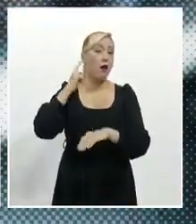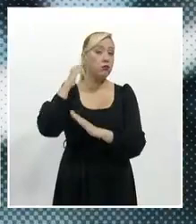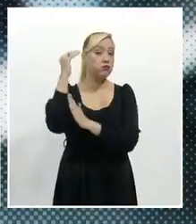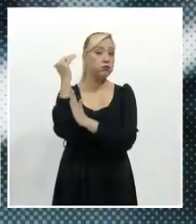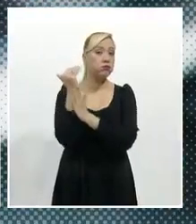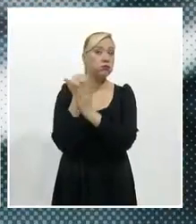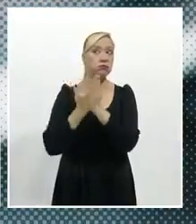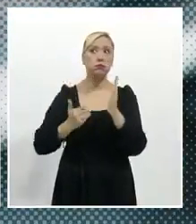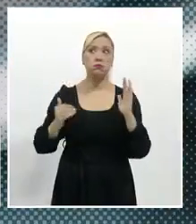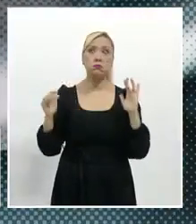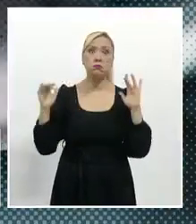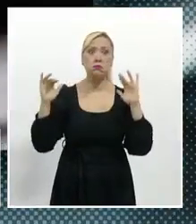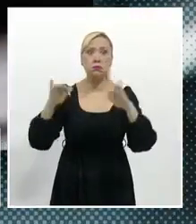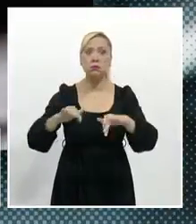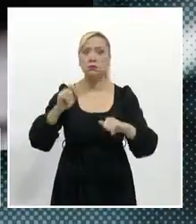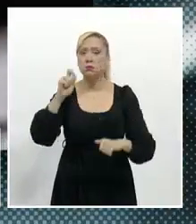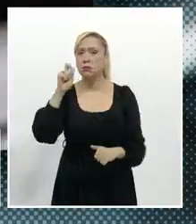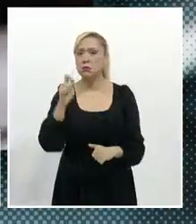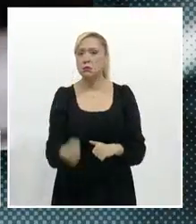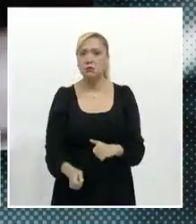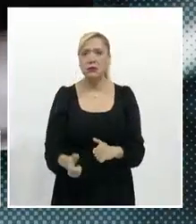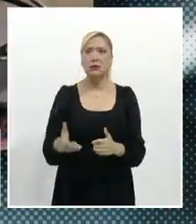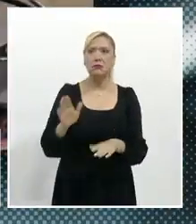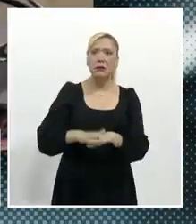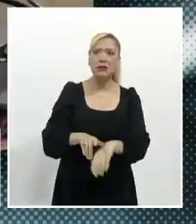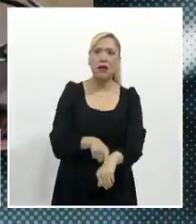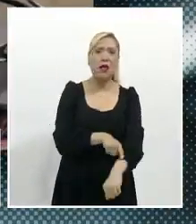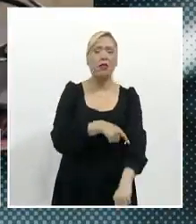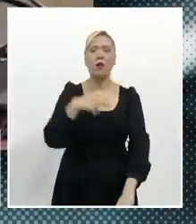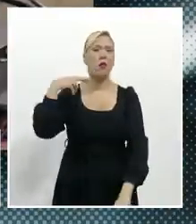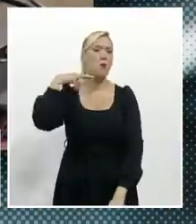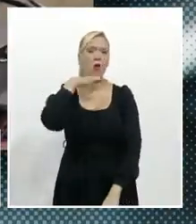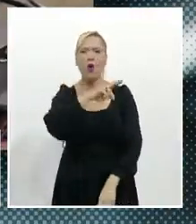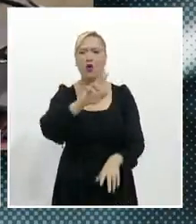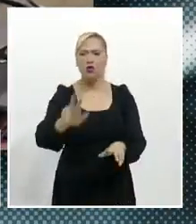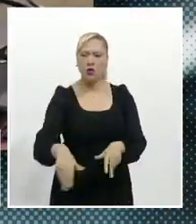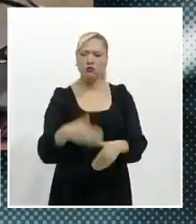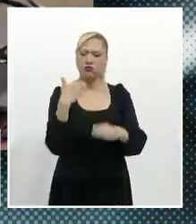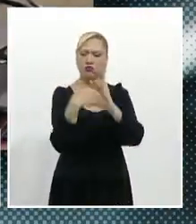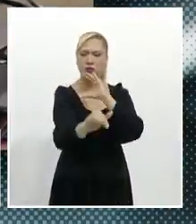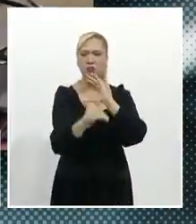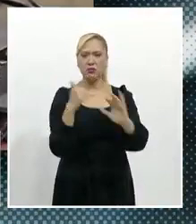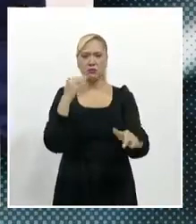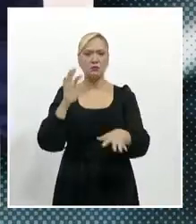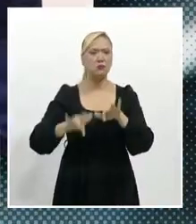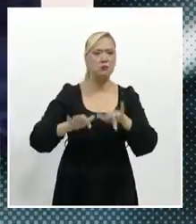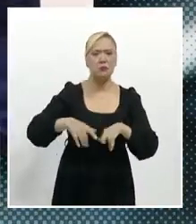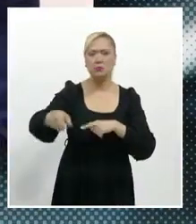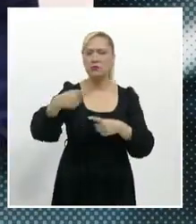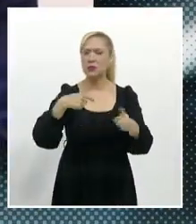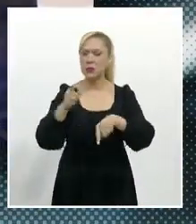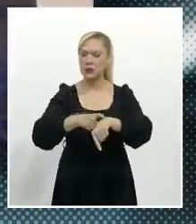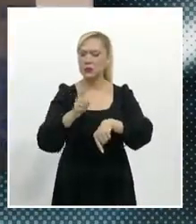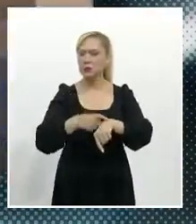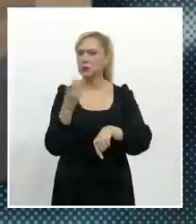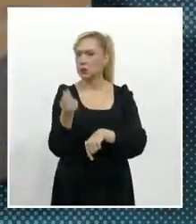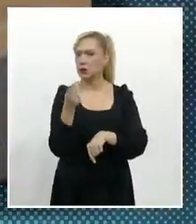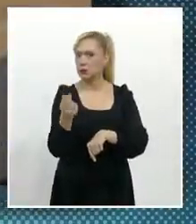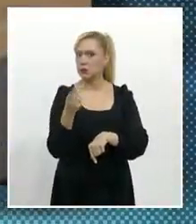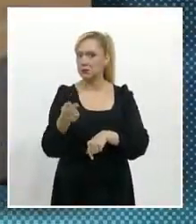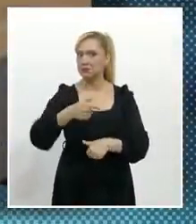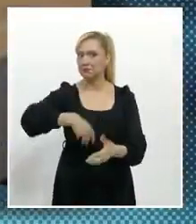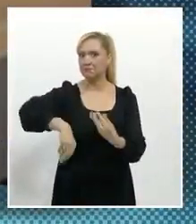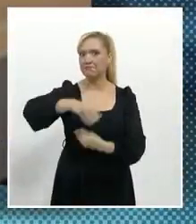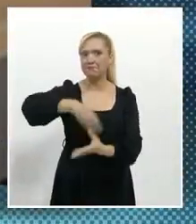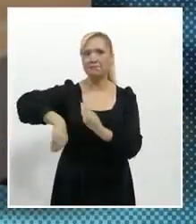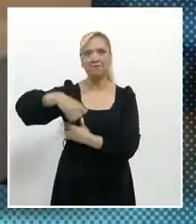las audiencias diferidas y mejoró la comunicación en los procesos internos administrativos, así como su tiempo de inicio. Para el canal